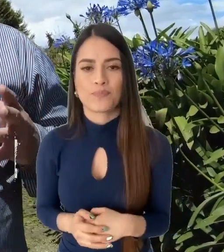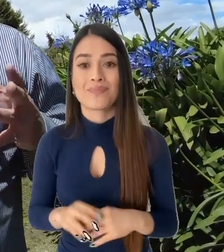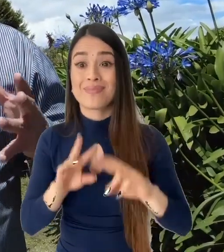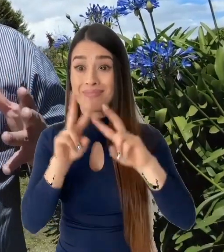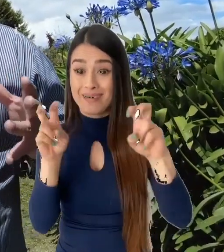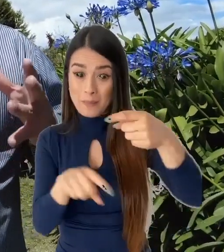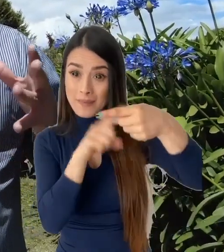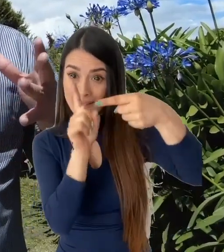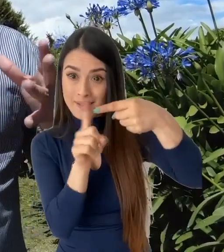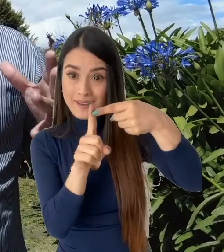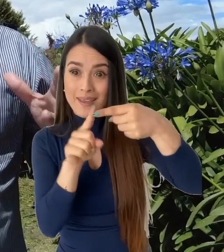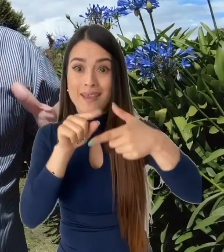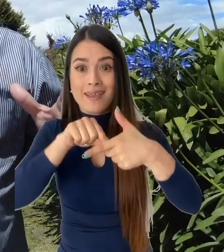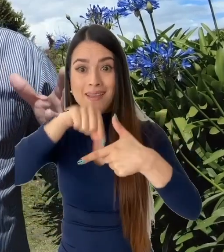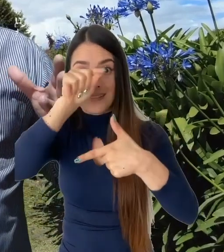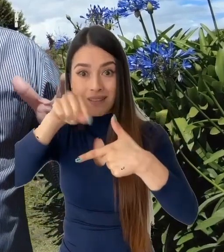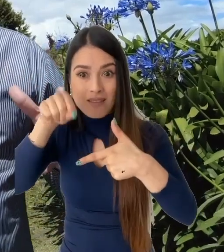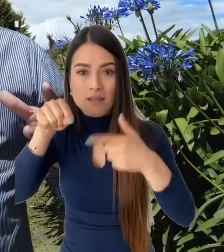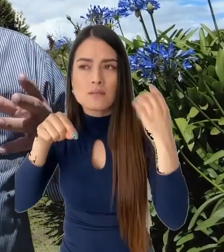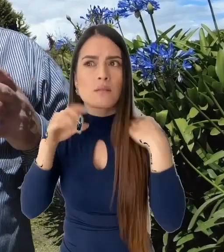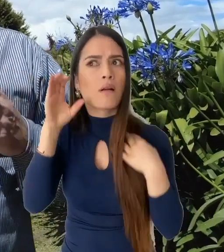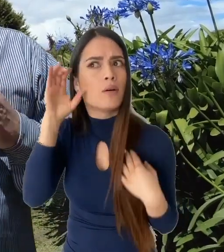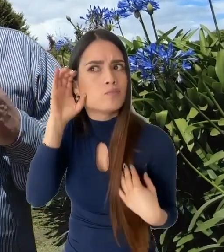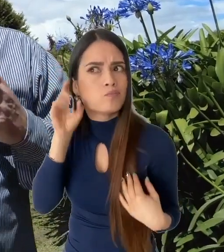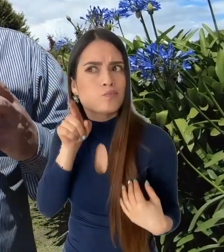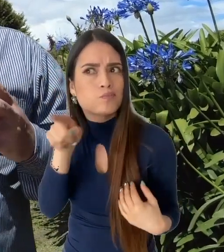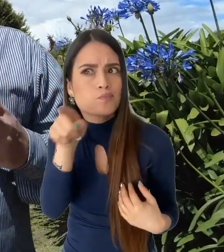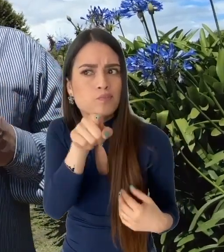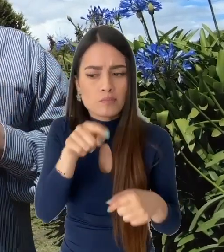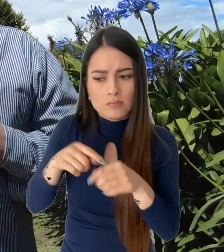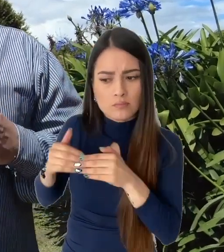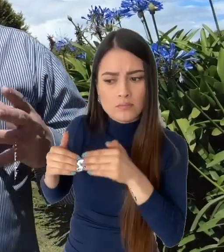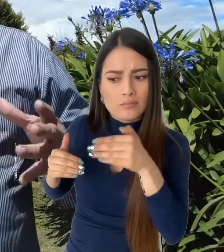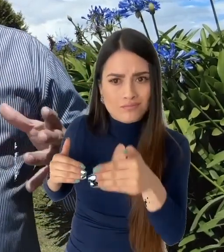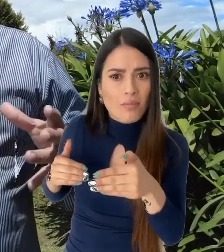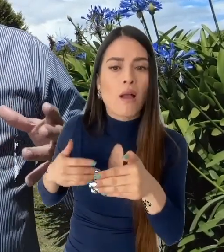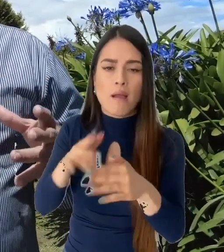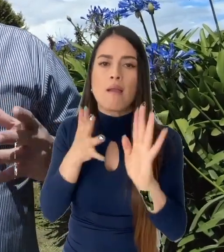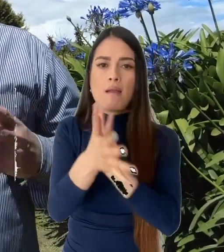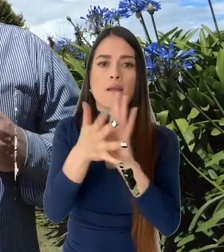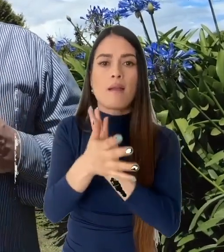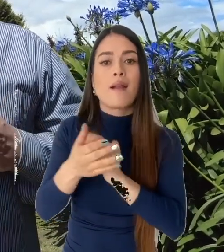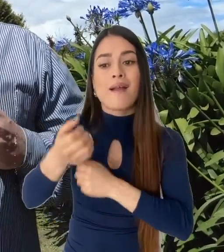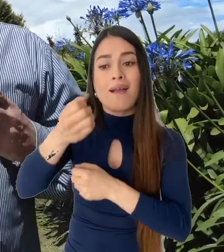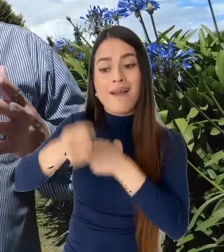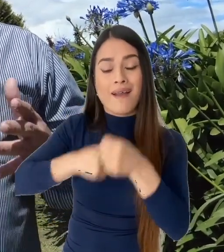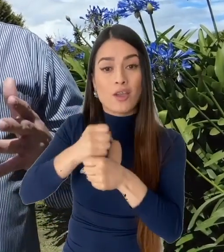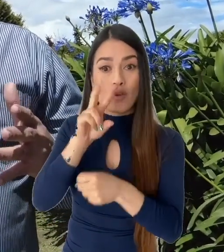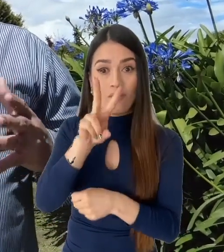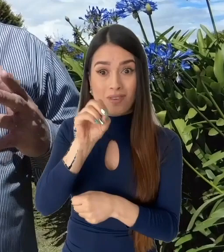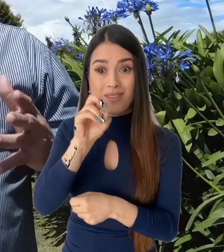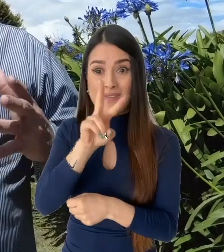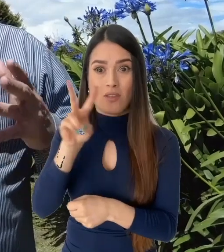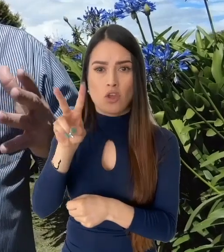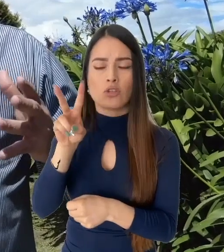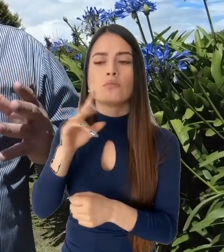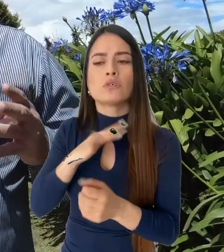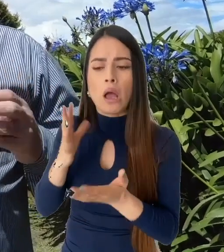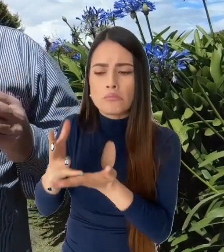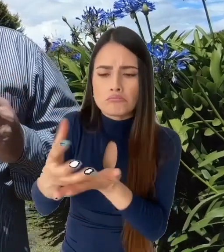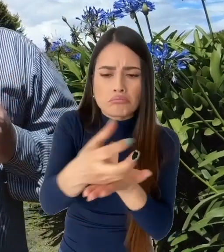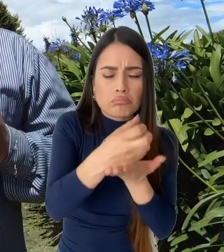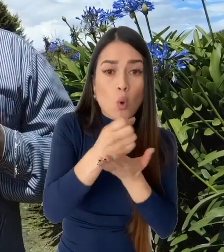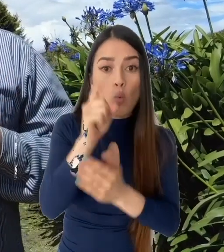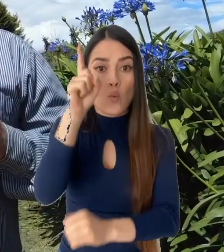de las operaciones de pesaje que se han desarrollado durante este periodo en el 2022 hemos recogido